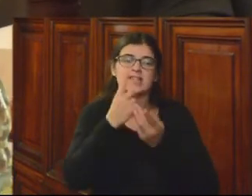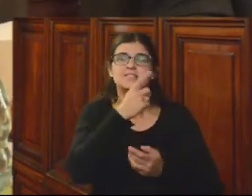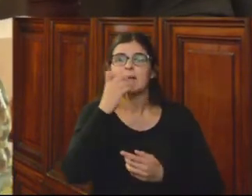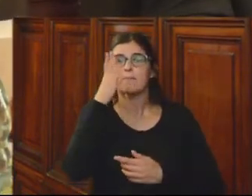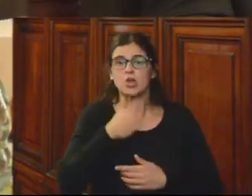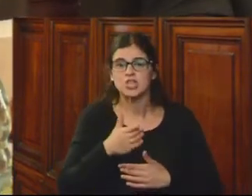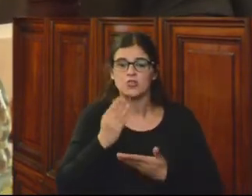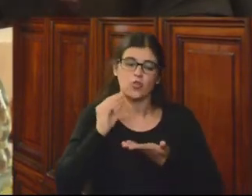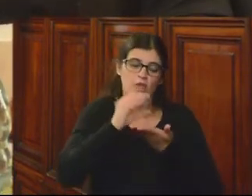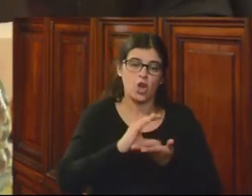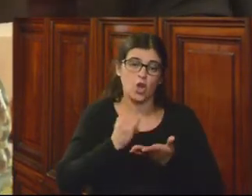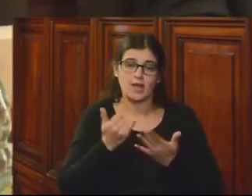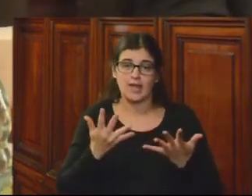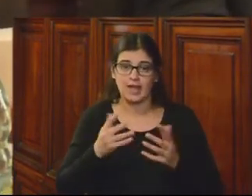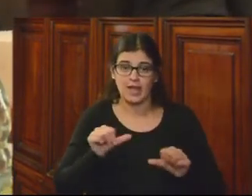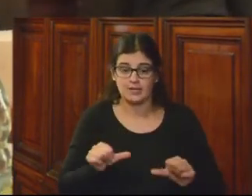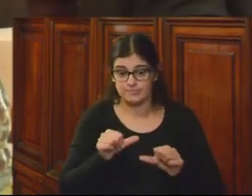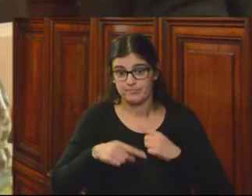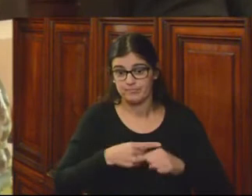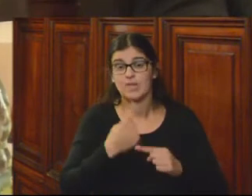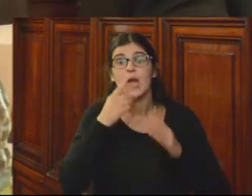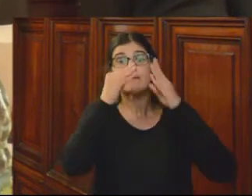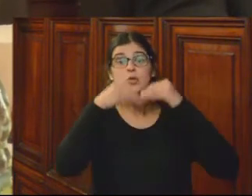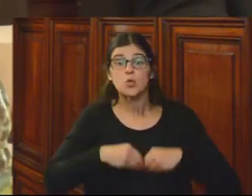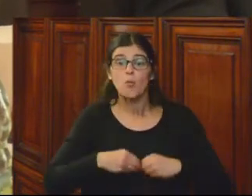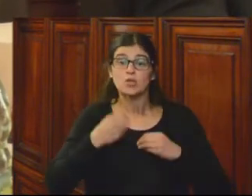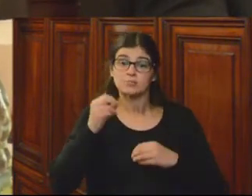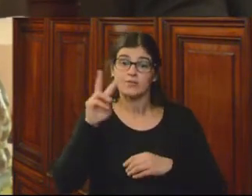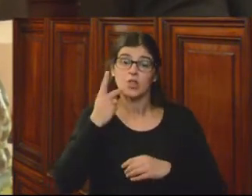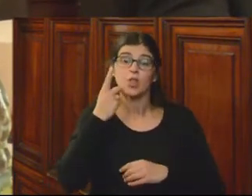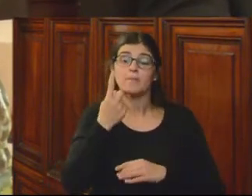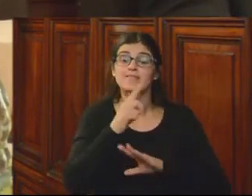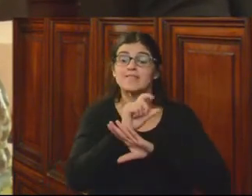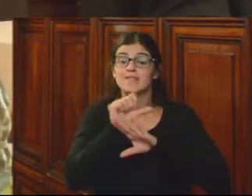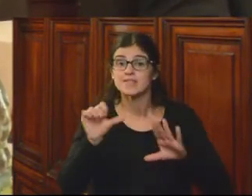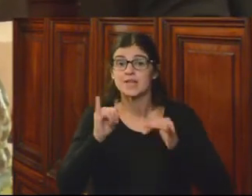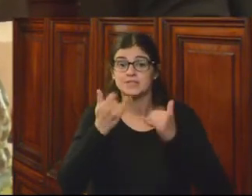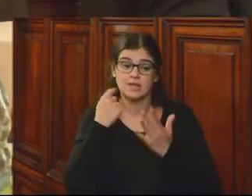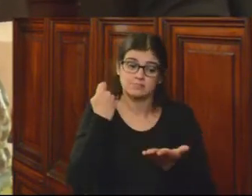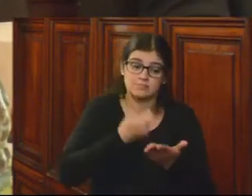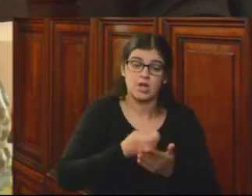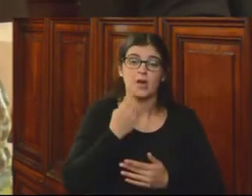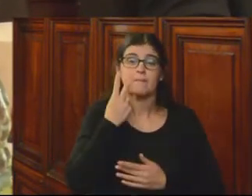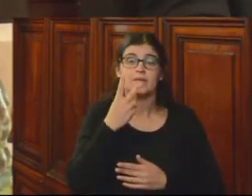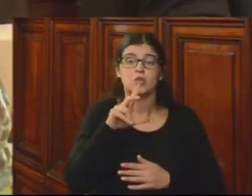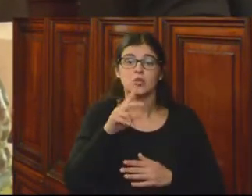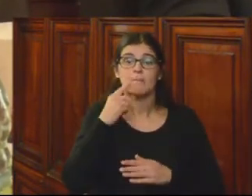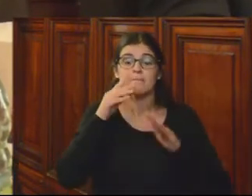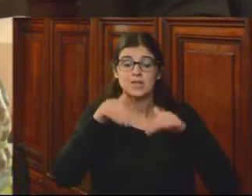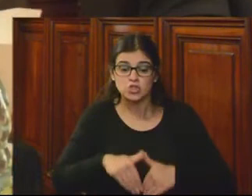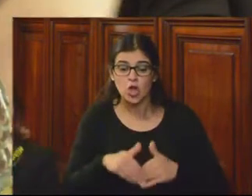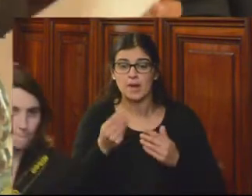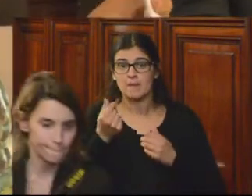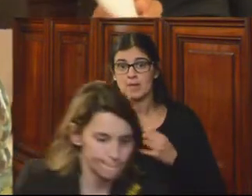la remuneración de los pares activas. En cuanto a presupuesto, la Revolución Bolivariana en el año 2016 invirtió 488 mil millones de